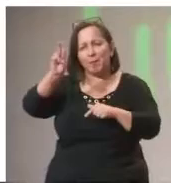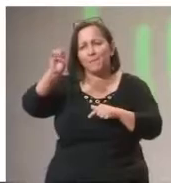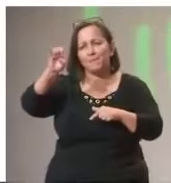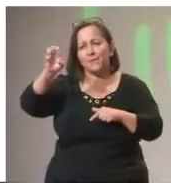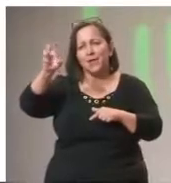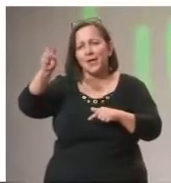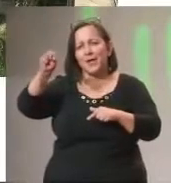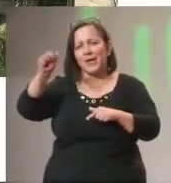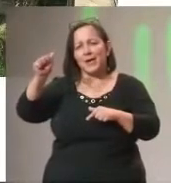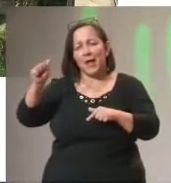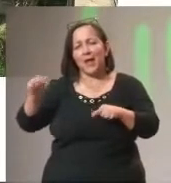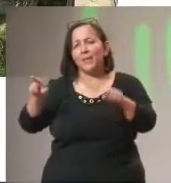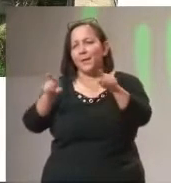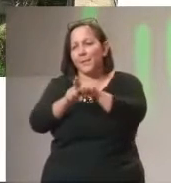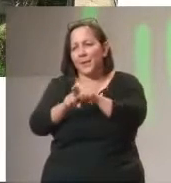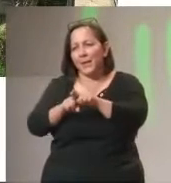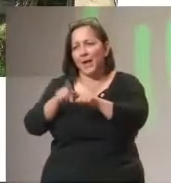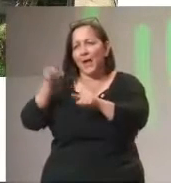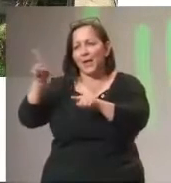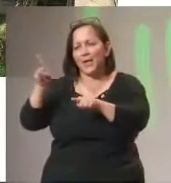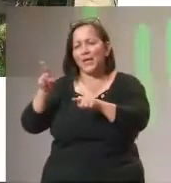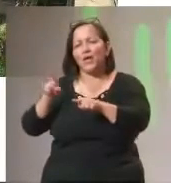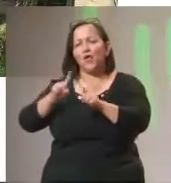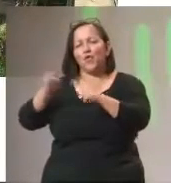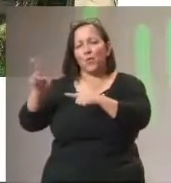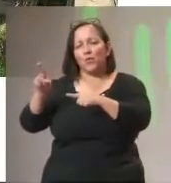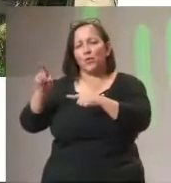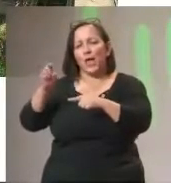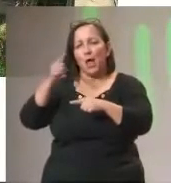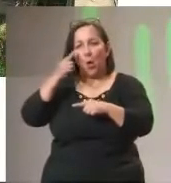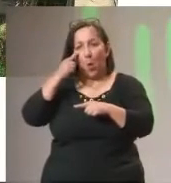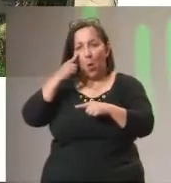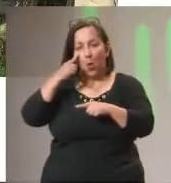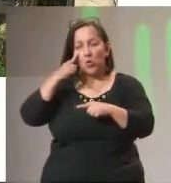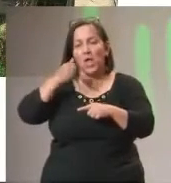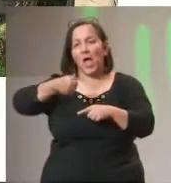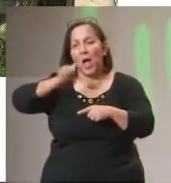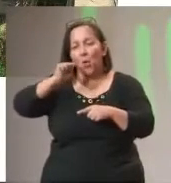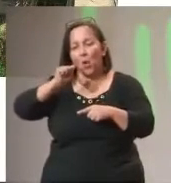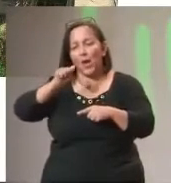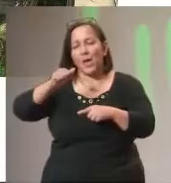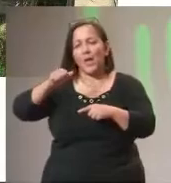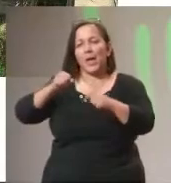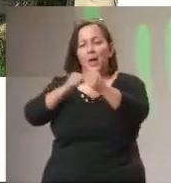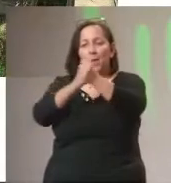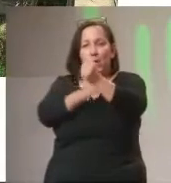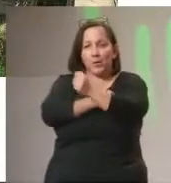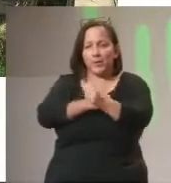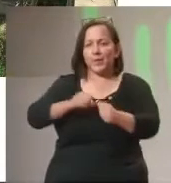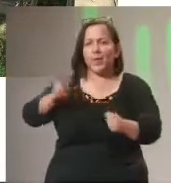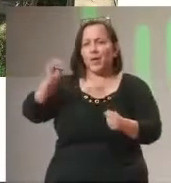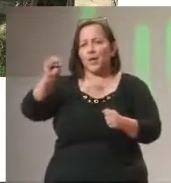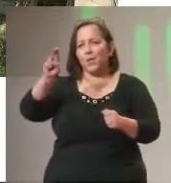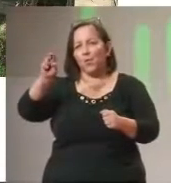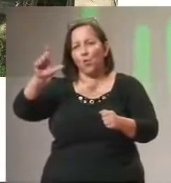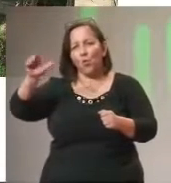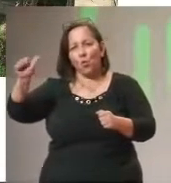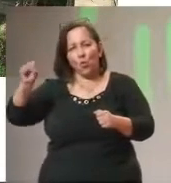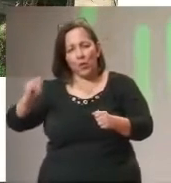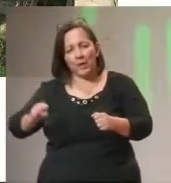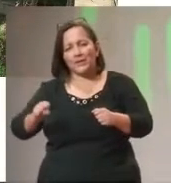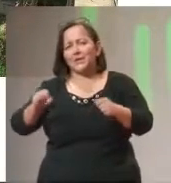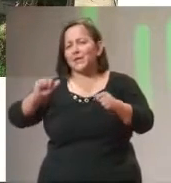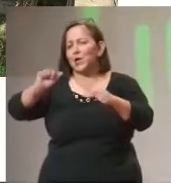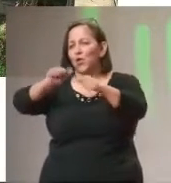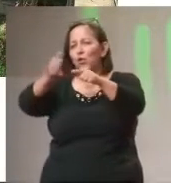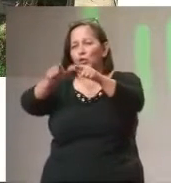Organismo Internacional de Energía Atómica. Estuvimos en Ojo de Agua, estuvimos en Puente Mulas, estuvimos en Potrerillos, desde la